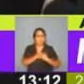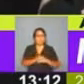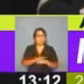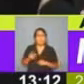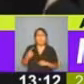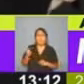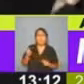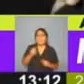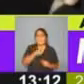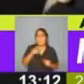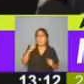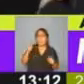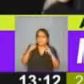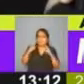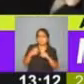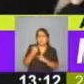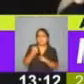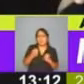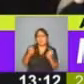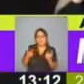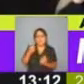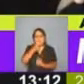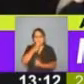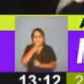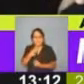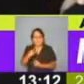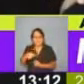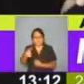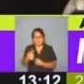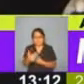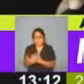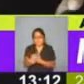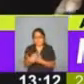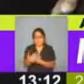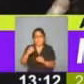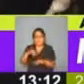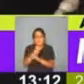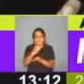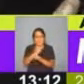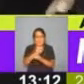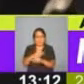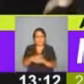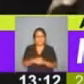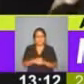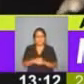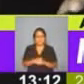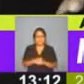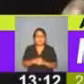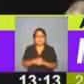buscamos es facilitarle a toda la gente que hoy comienza las clases, que próximamente va a comenzar las clases, poder